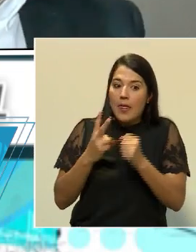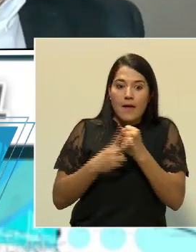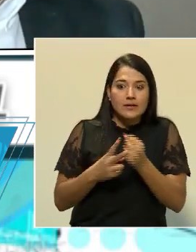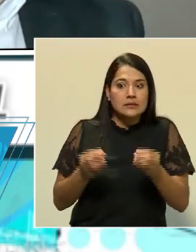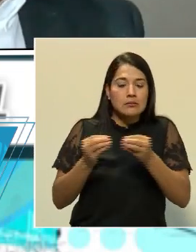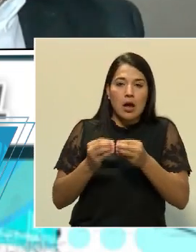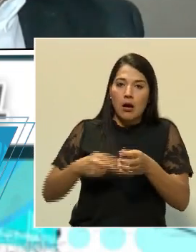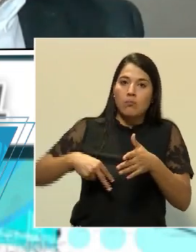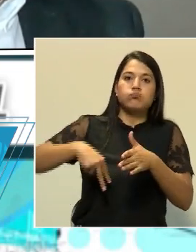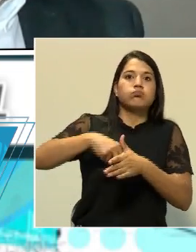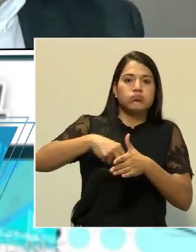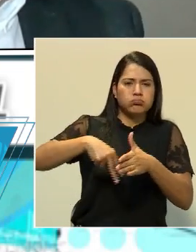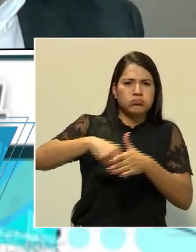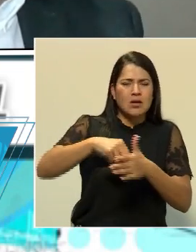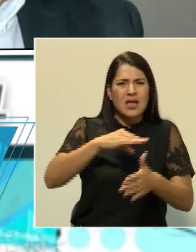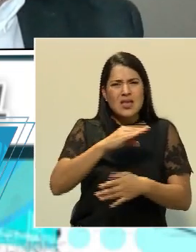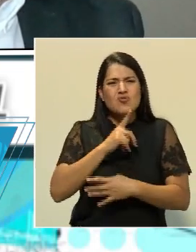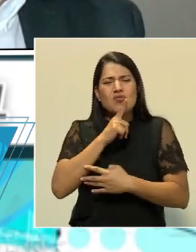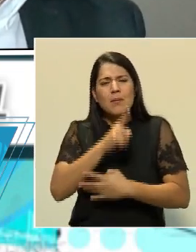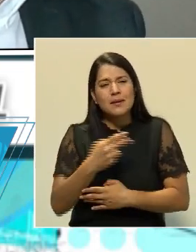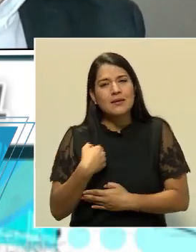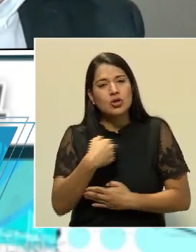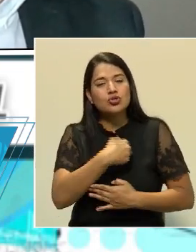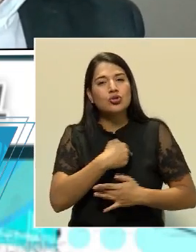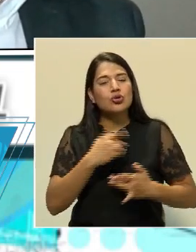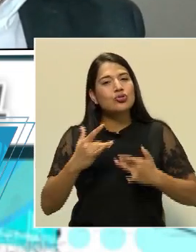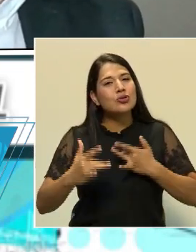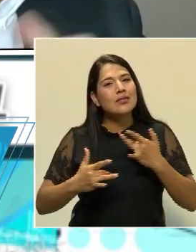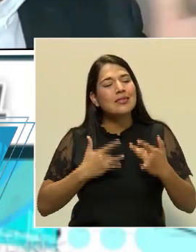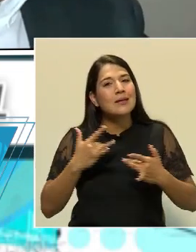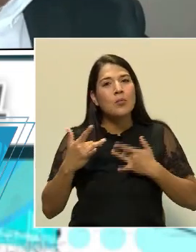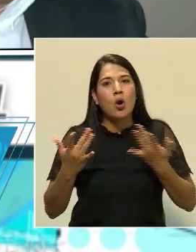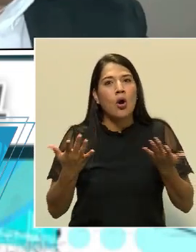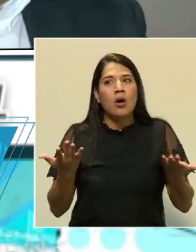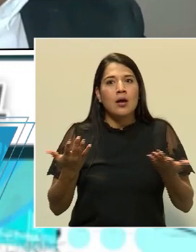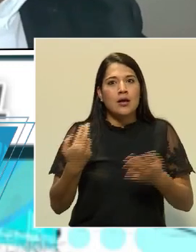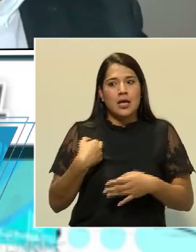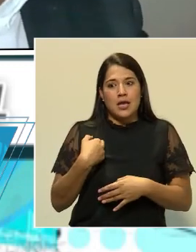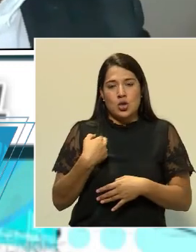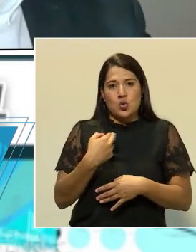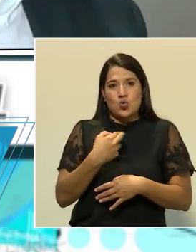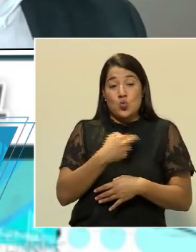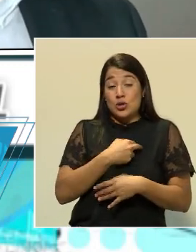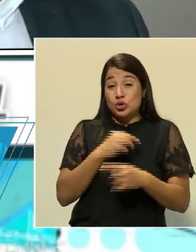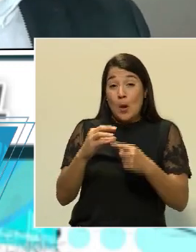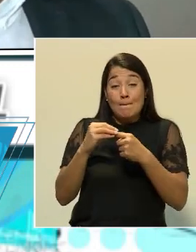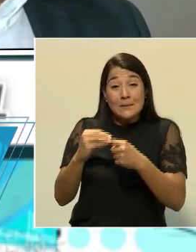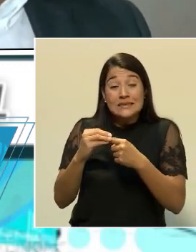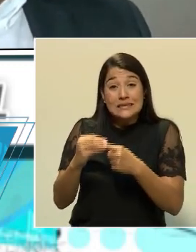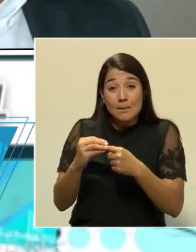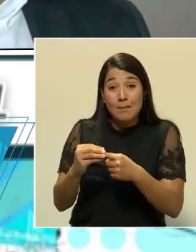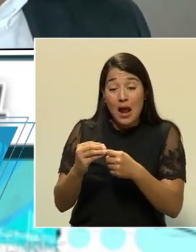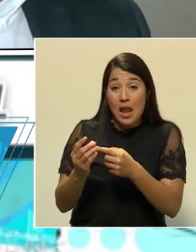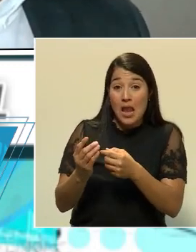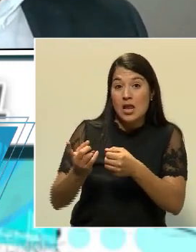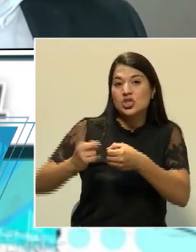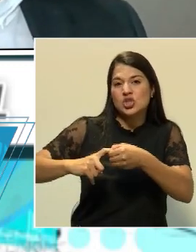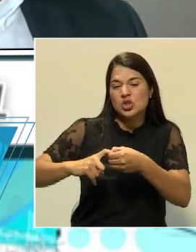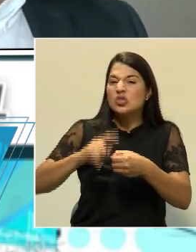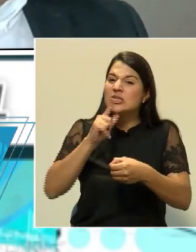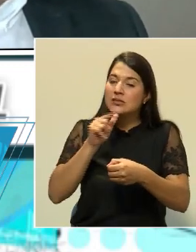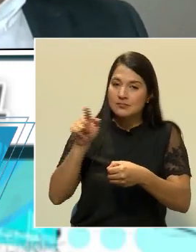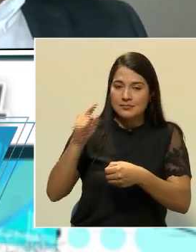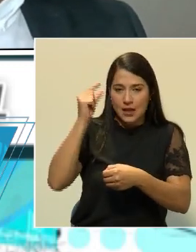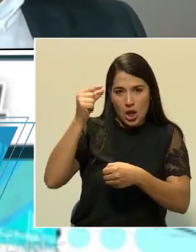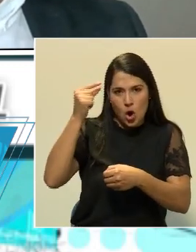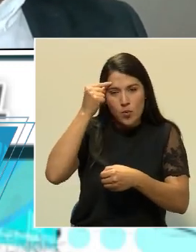más trabas, y realmente nosotros sentimos ya que nuestro socio, nuestro principal socio, que es el gobierno, y